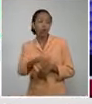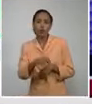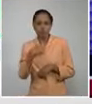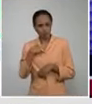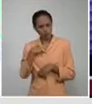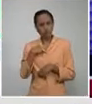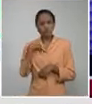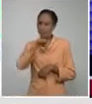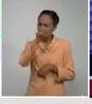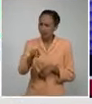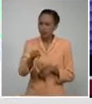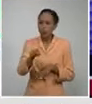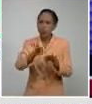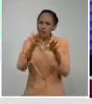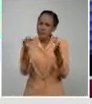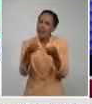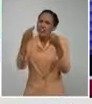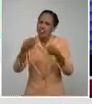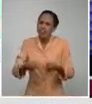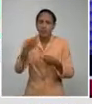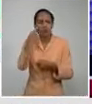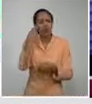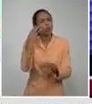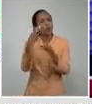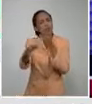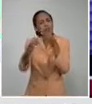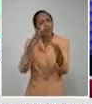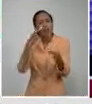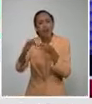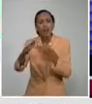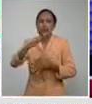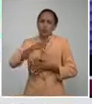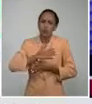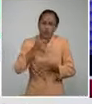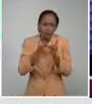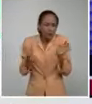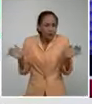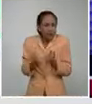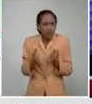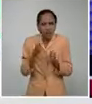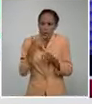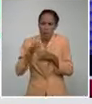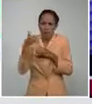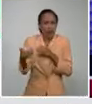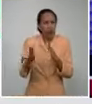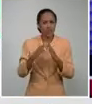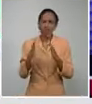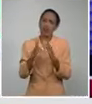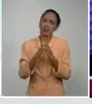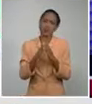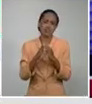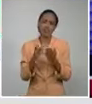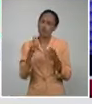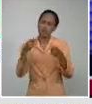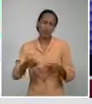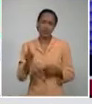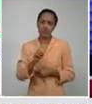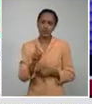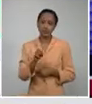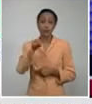a la necesidad de proteger a nuestra infancia. Y en el día de hoy